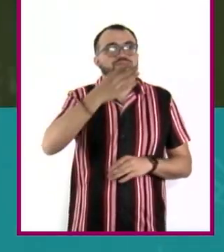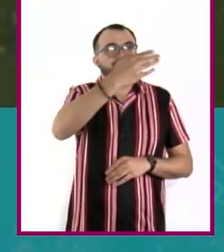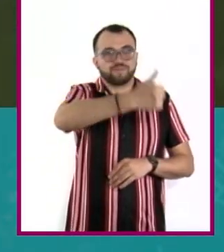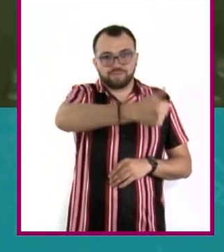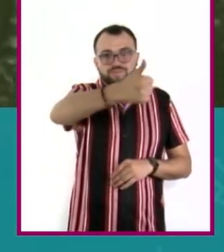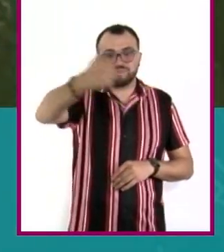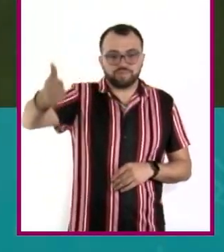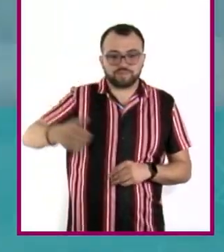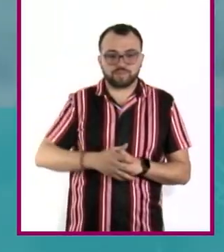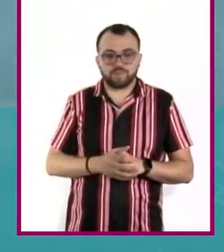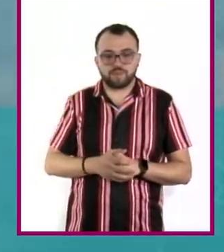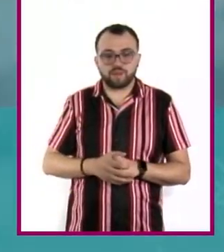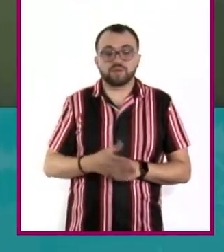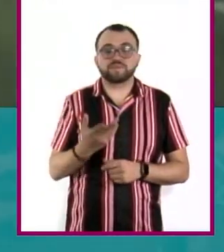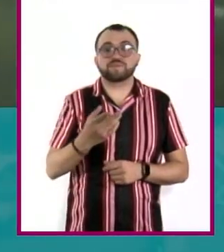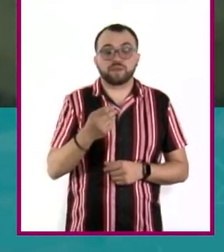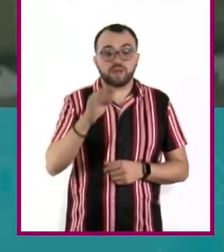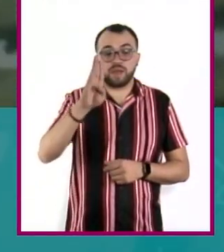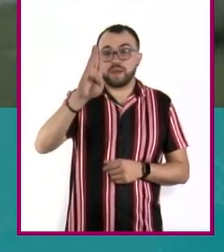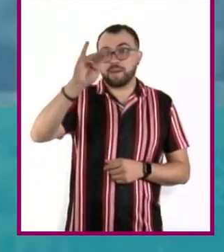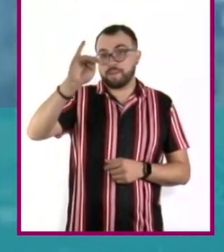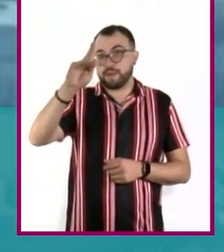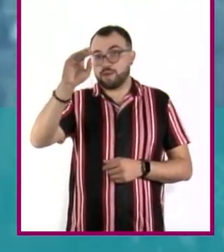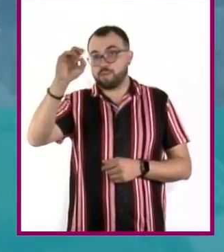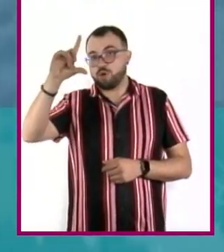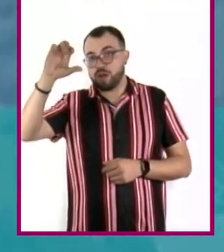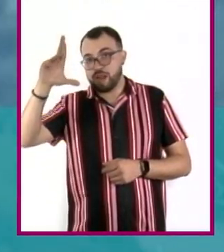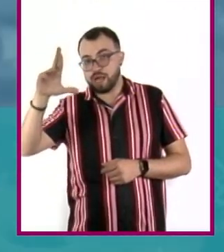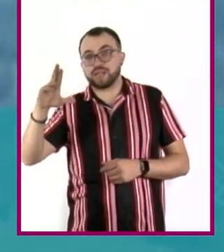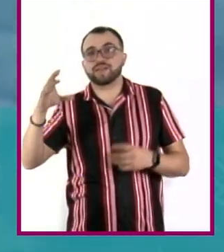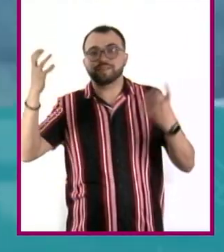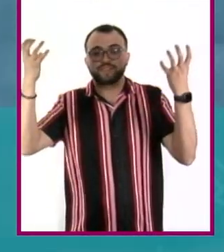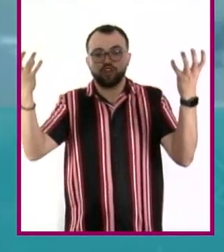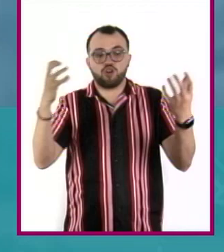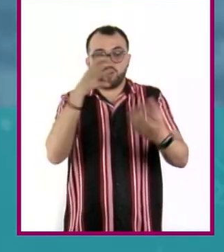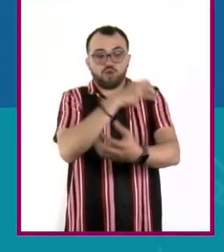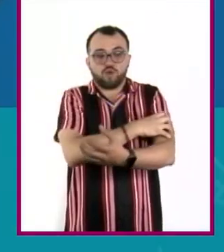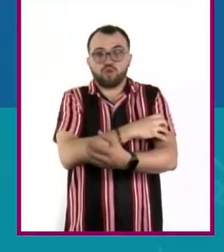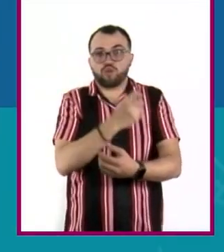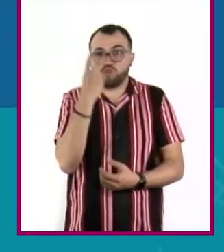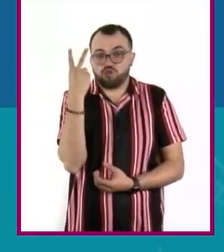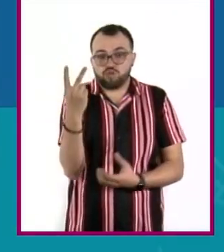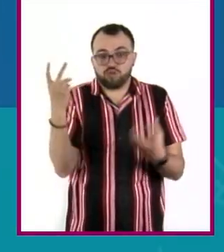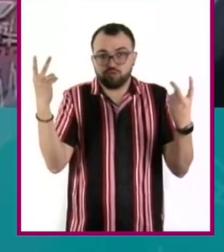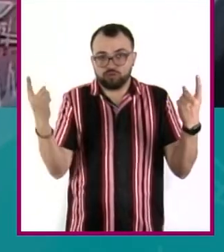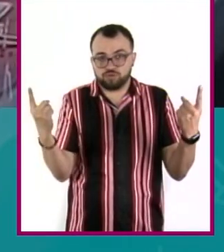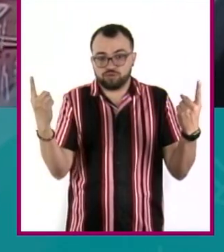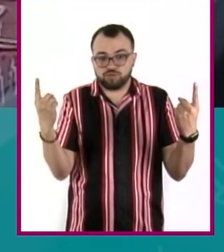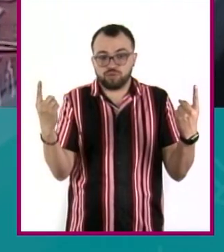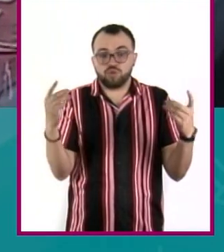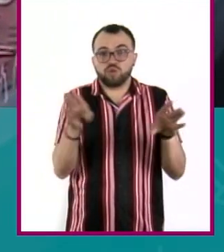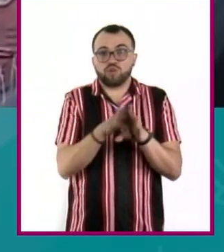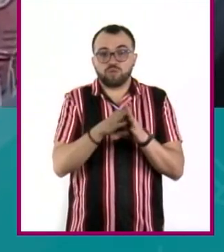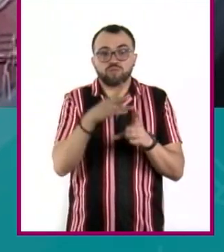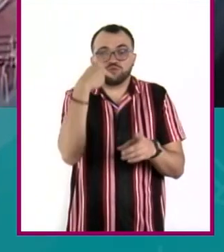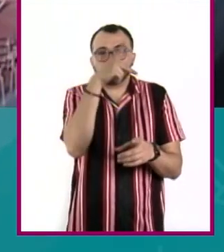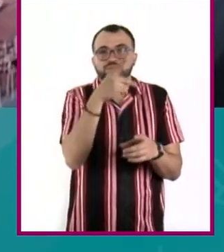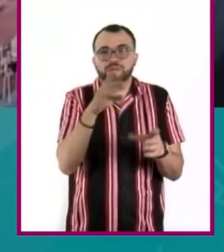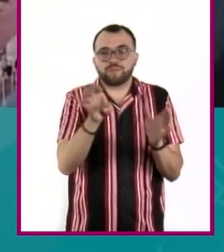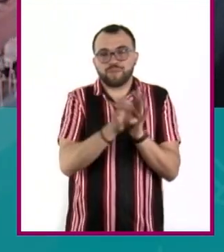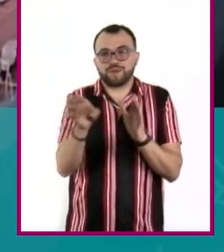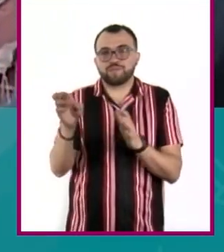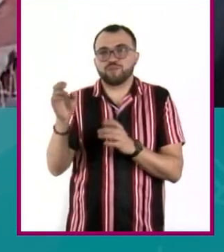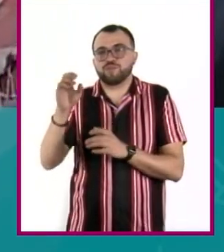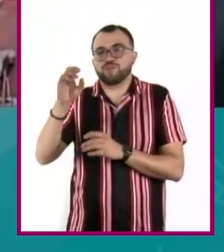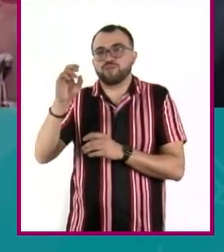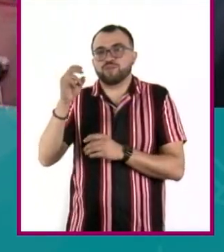cuando dos potencias dominan a sus rivales hasta el punto de que se convierten, cada una de ellas, en el centro de una coalición, lo